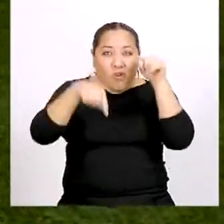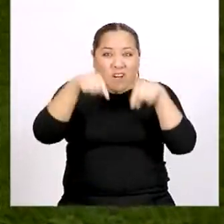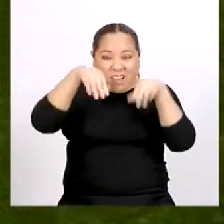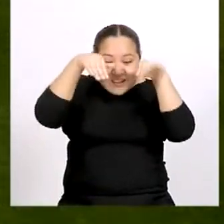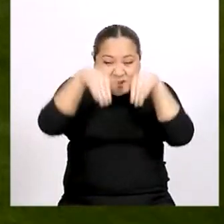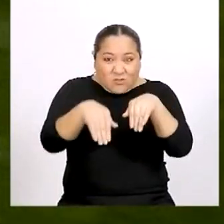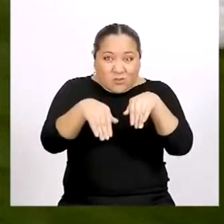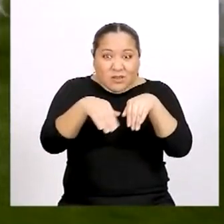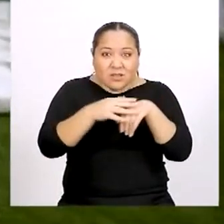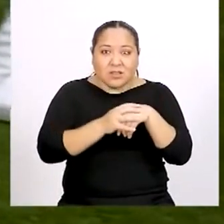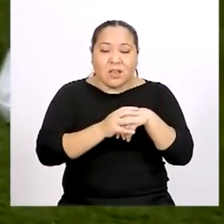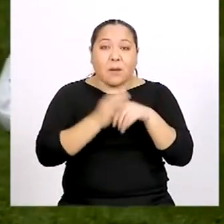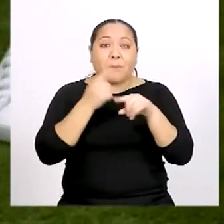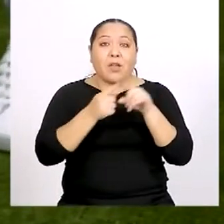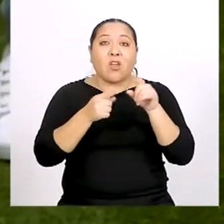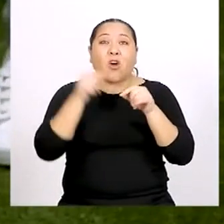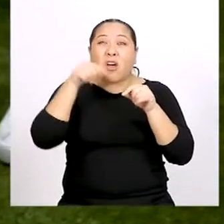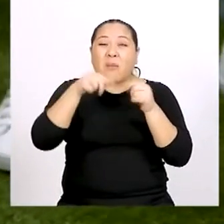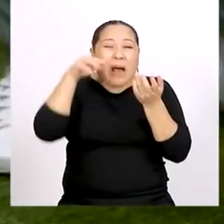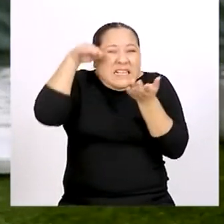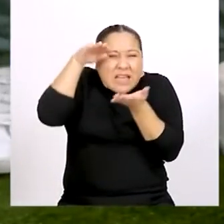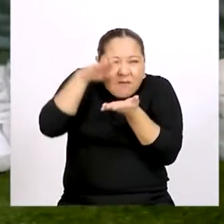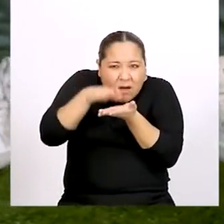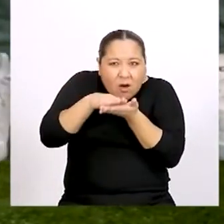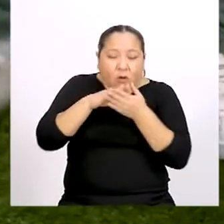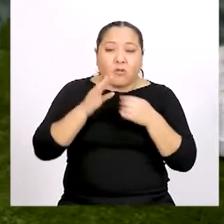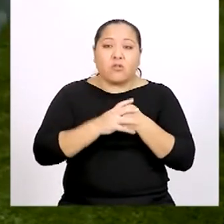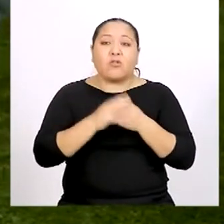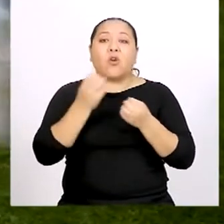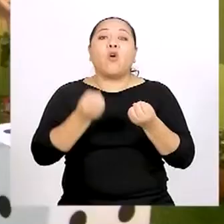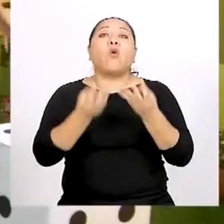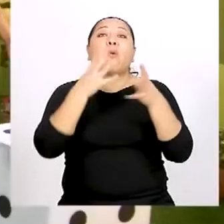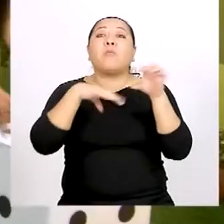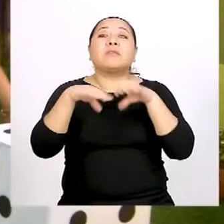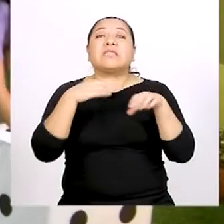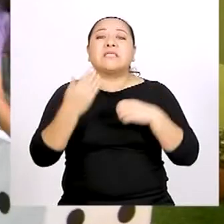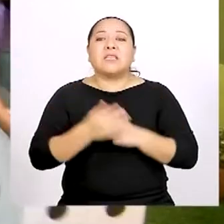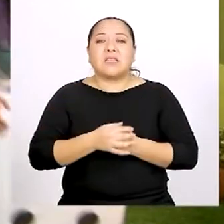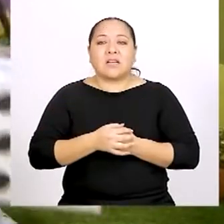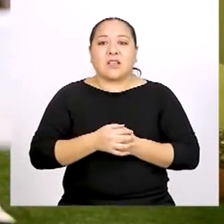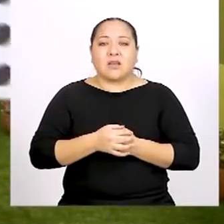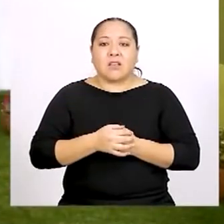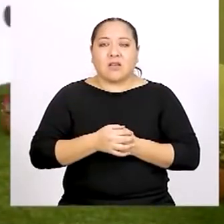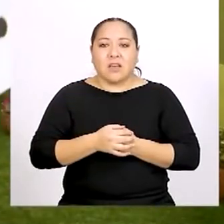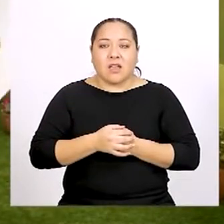A ver. ¡Tocarse los pies! Sí, pero ahora más agachados. Y lo vamos a hacer...